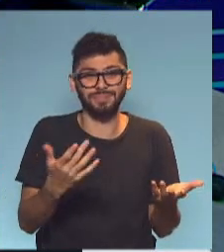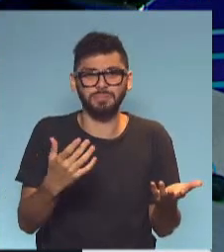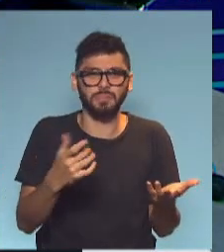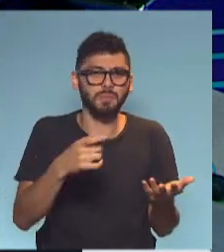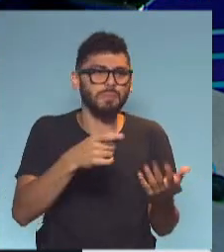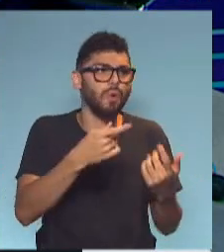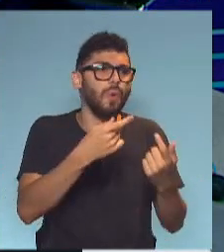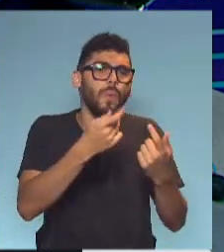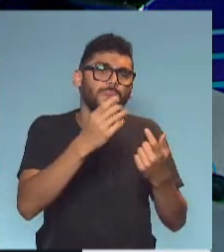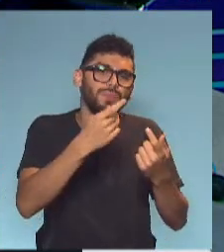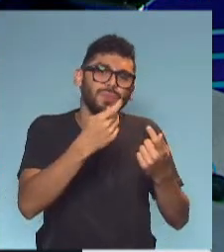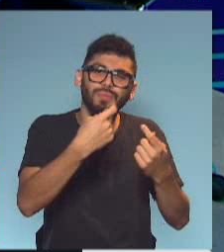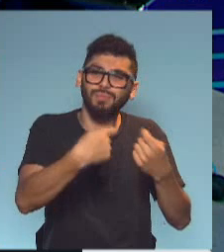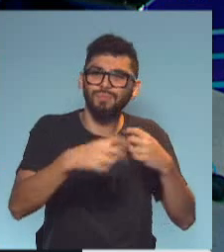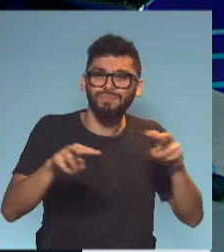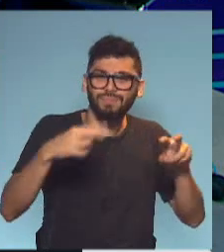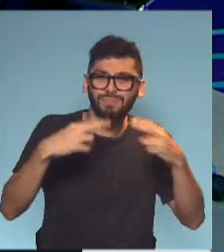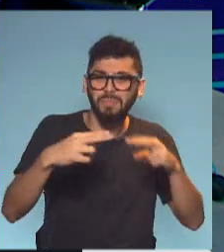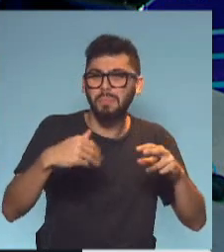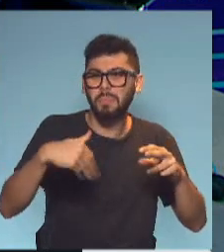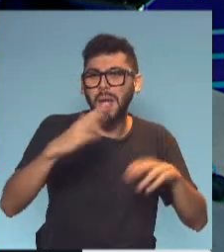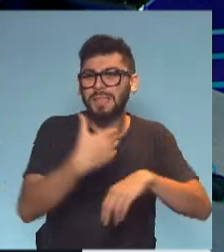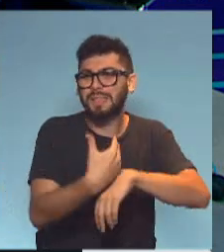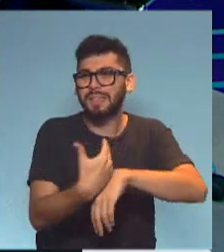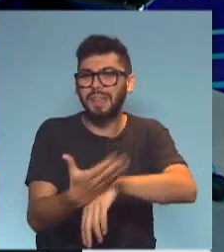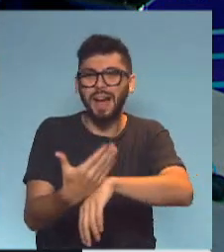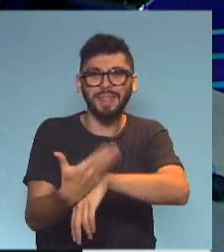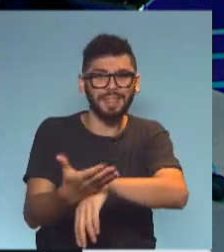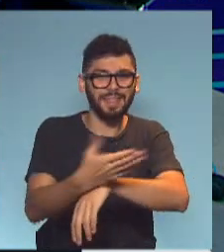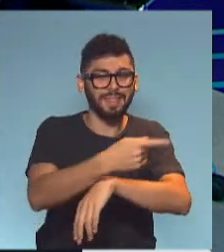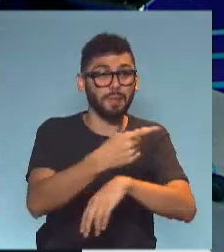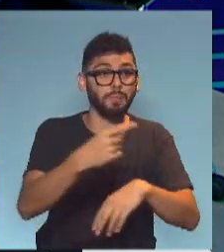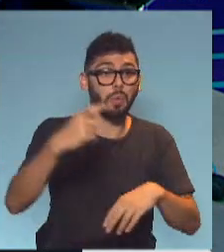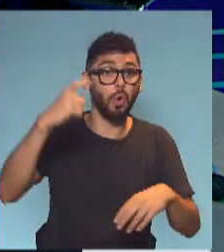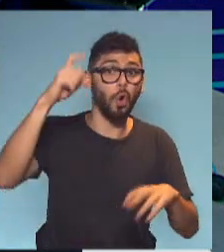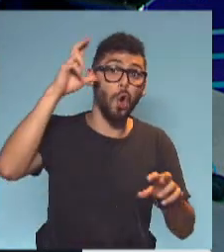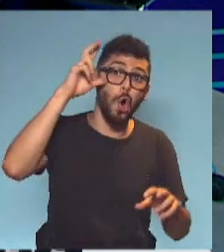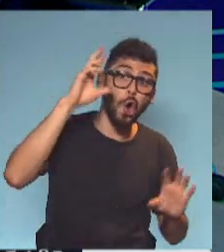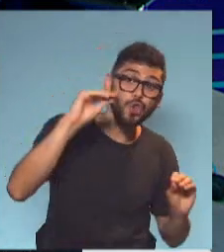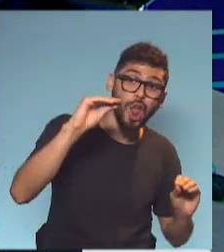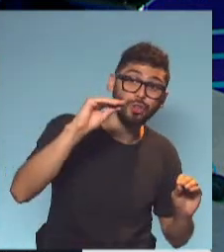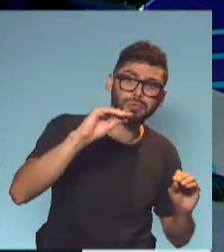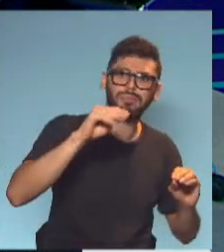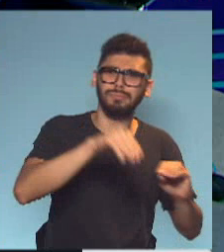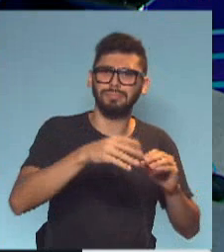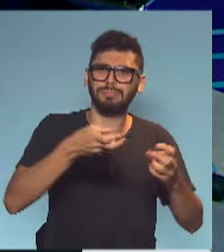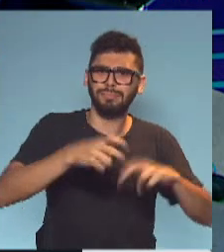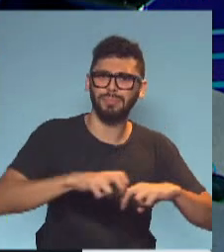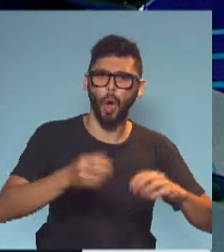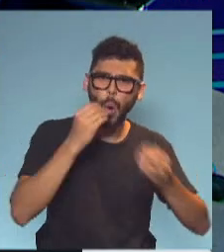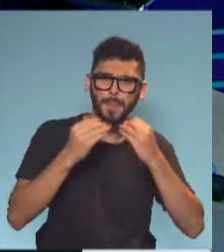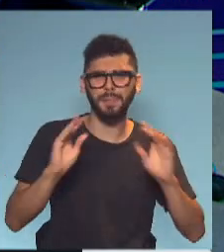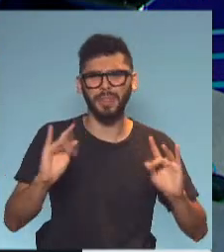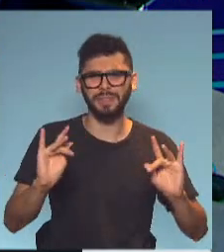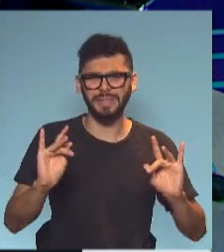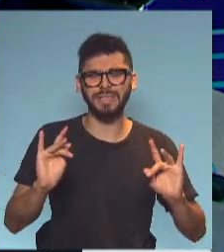esos locales, ¿no? Difícil hacerlo llegar a las 20, hacernos llegar a las 20 para a partir de allí empezar a cenar.